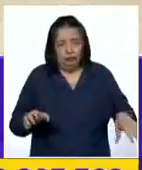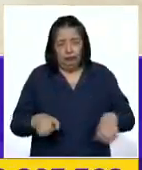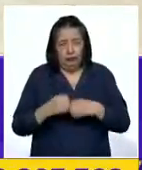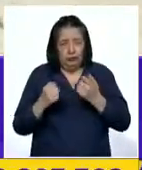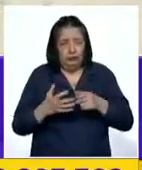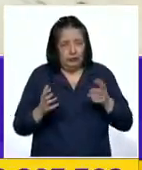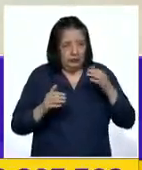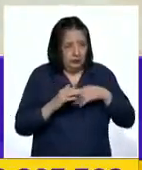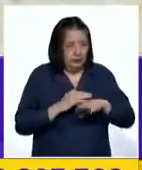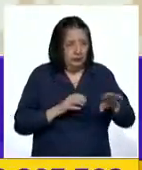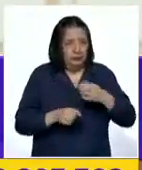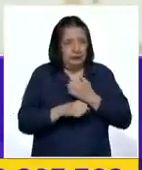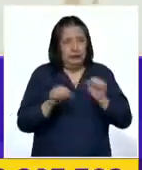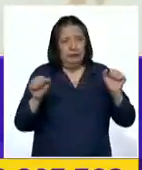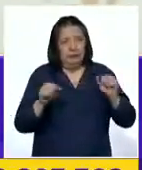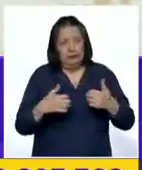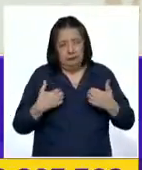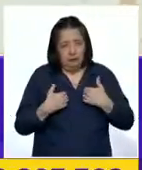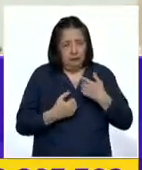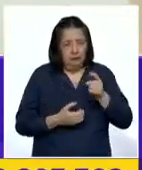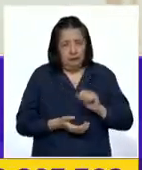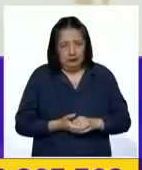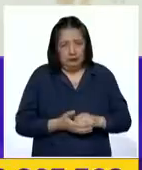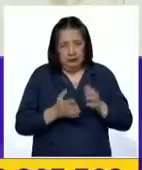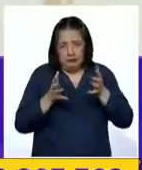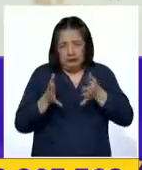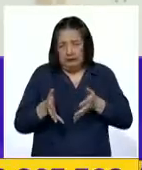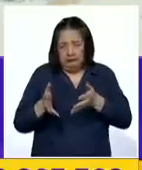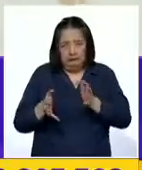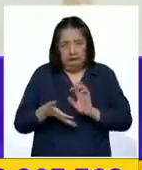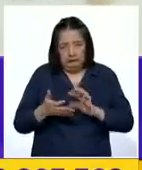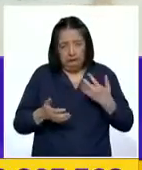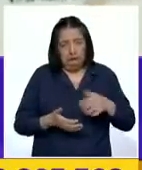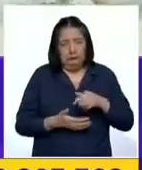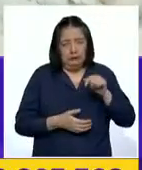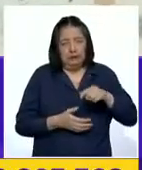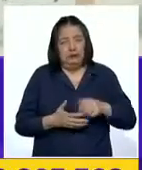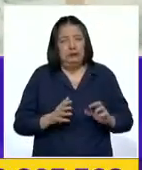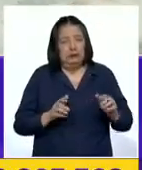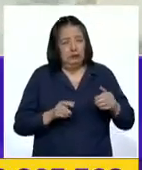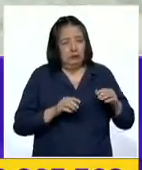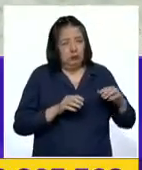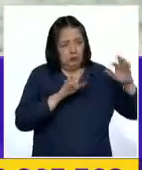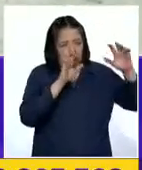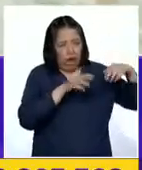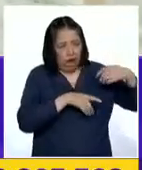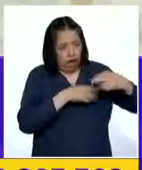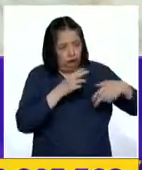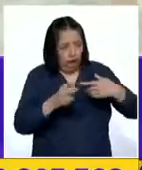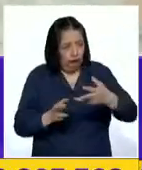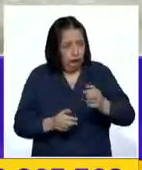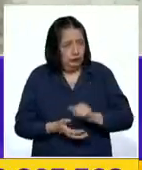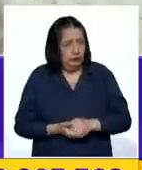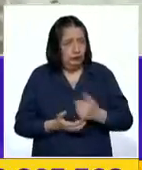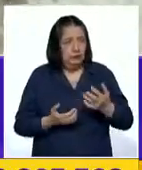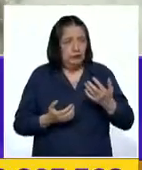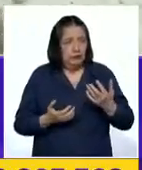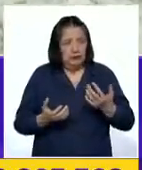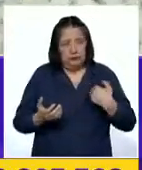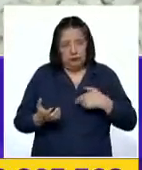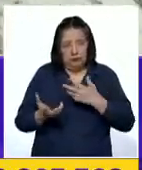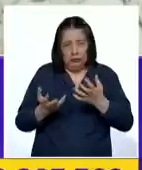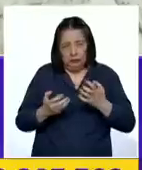ellos ingresan para poder rescatar a los animales que han quedado pues afectados por este Huayco. Queríamos conversar justamente con